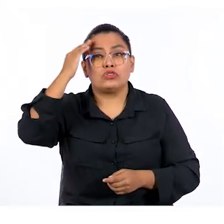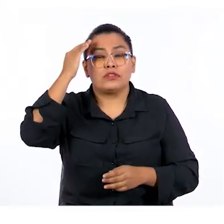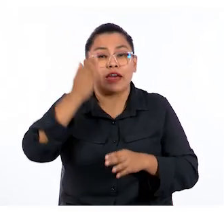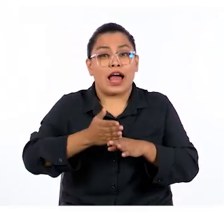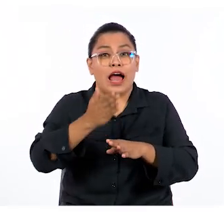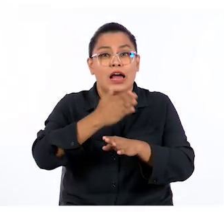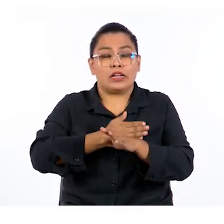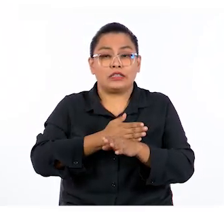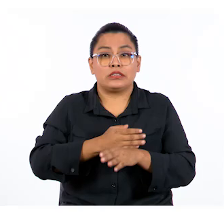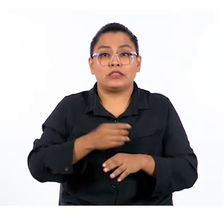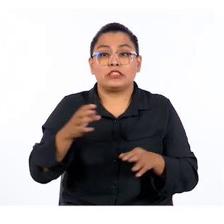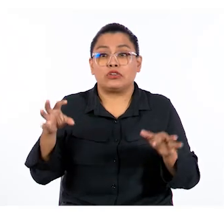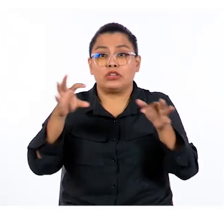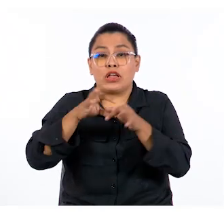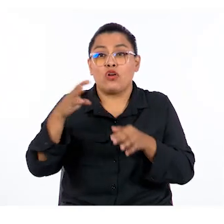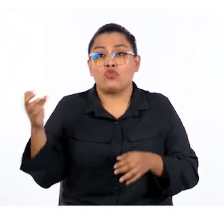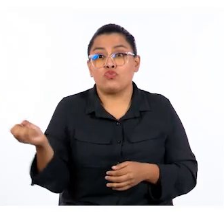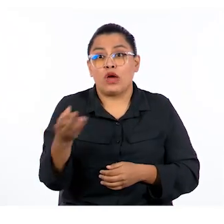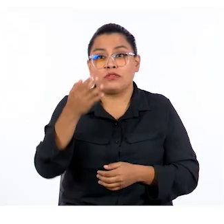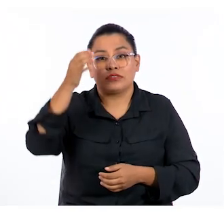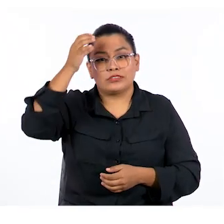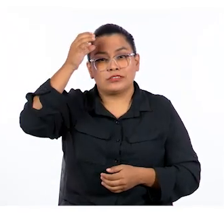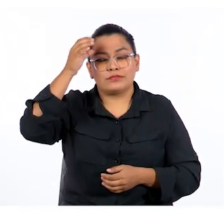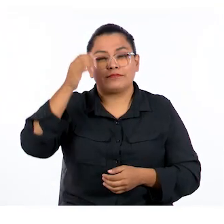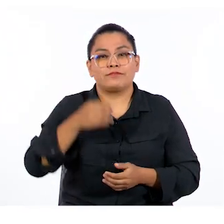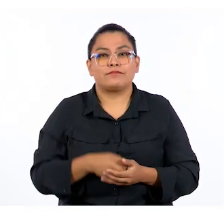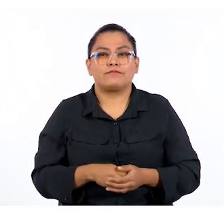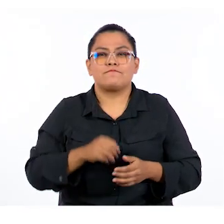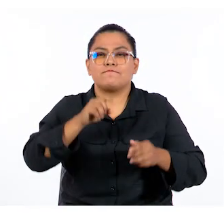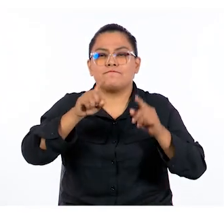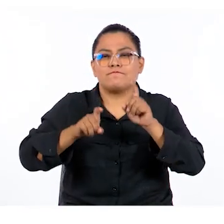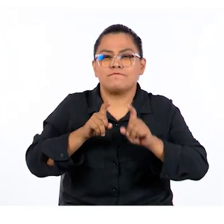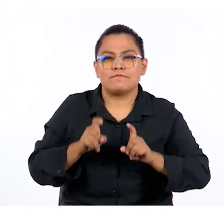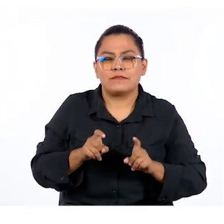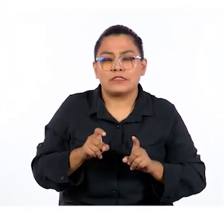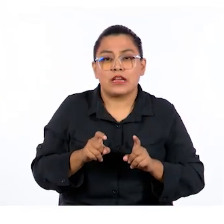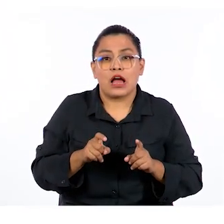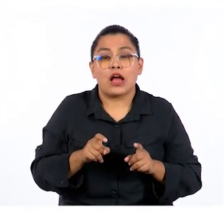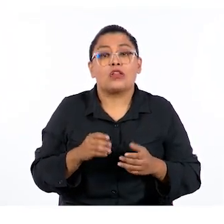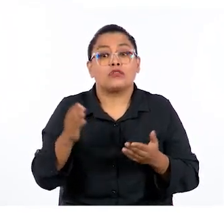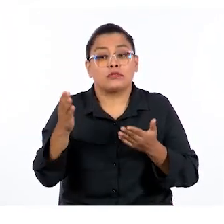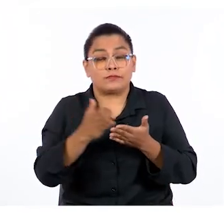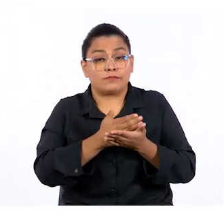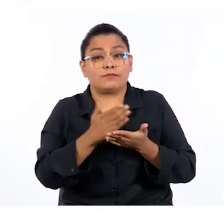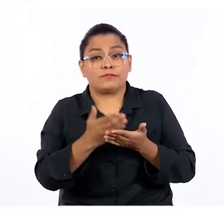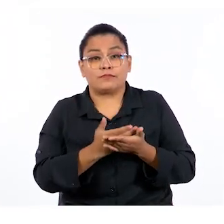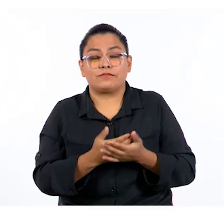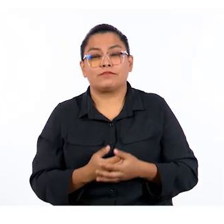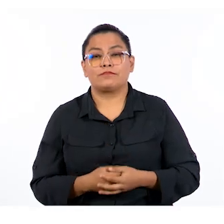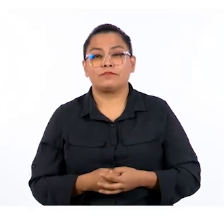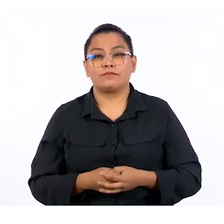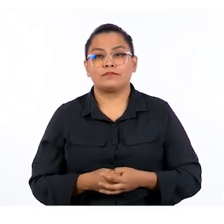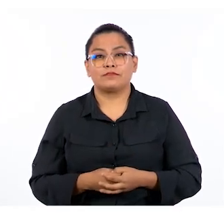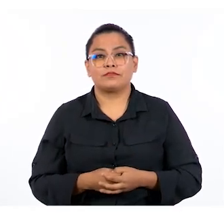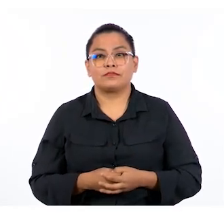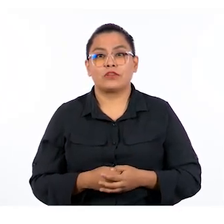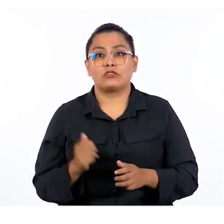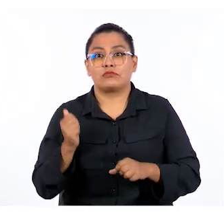saberes previos y los nuevos conocimientos, formular preguntas sobre lo que se está estudiando.